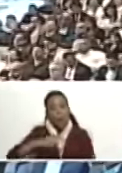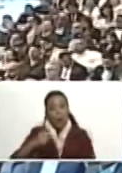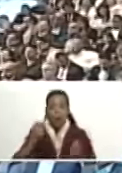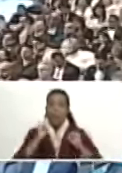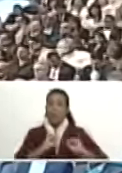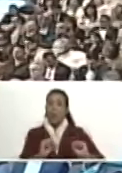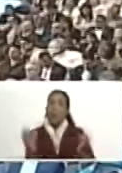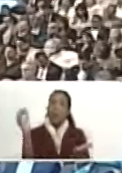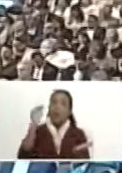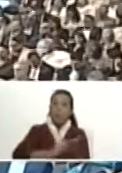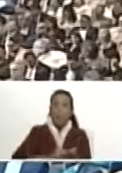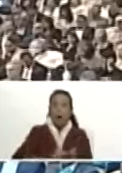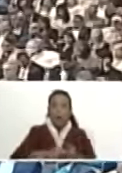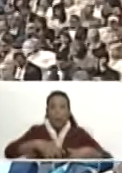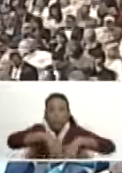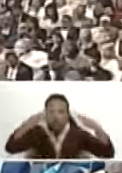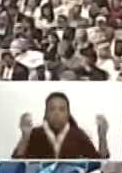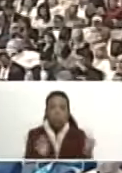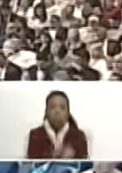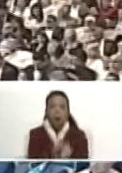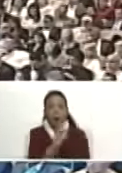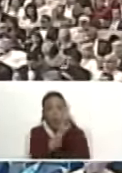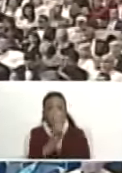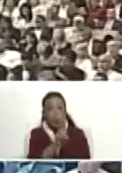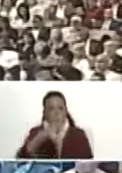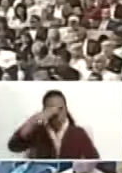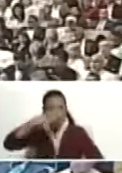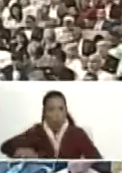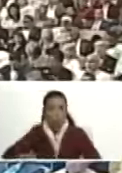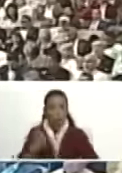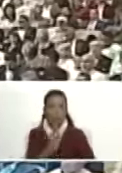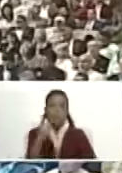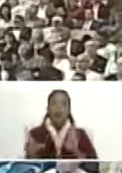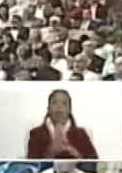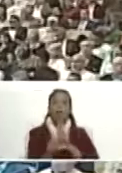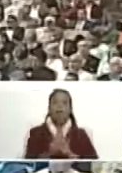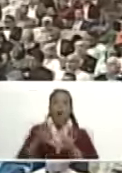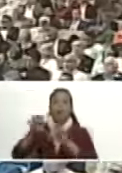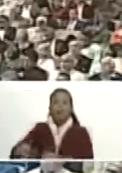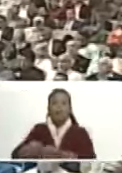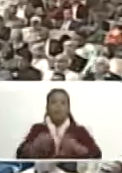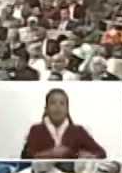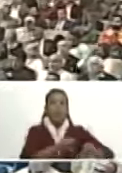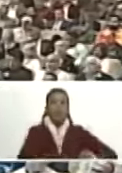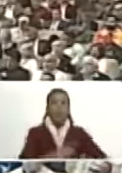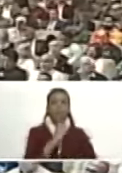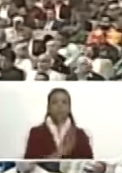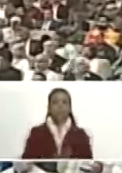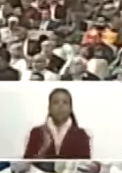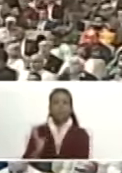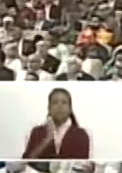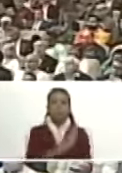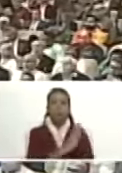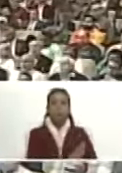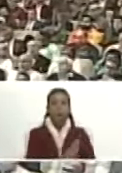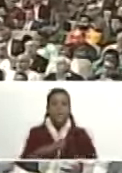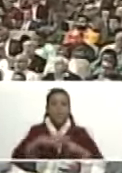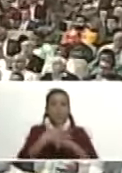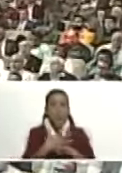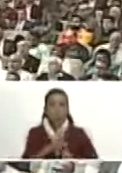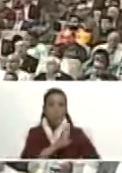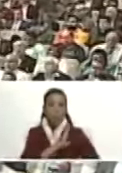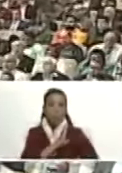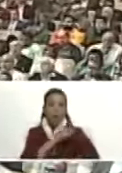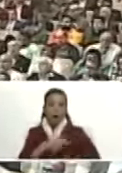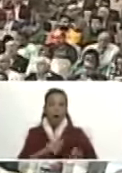el regreso de la guerra mundial y el uso de la fuerza como vía legal para dominar e imponer condiciones